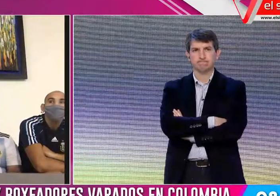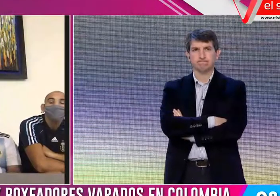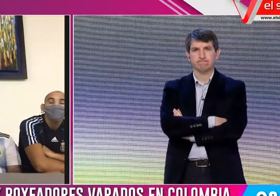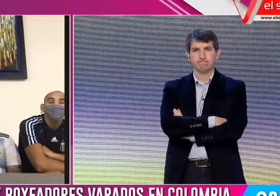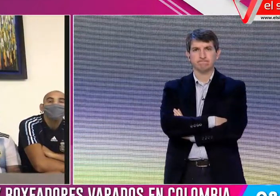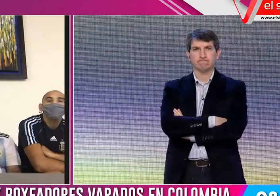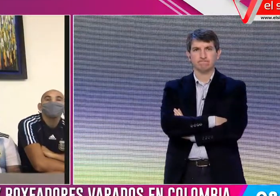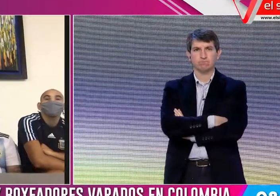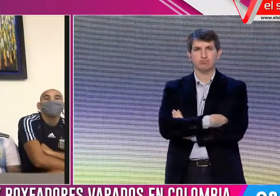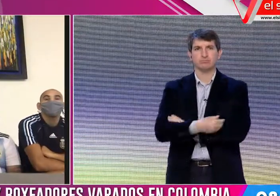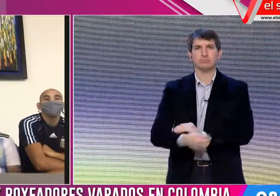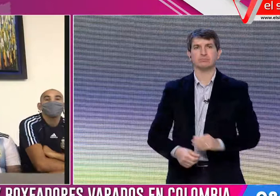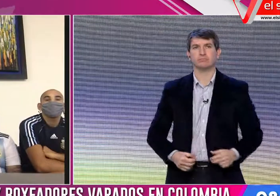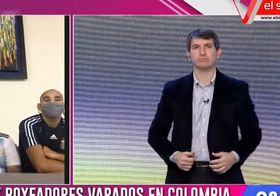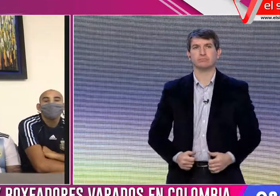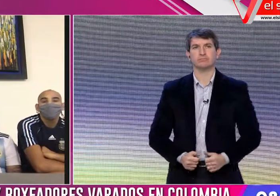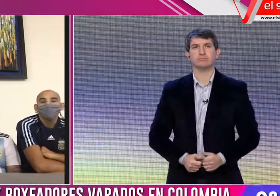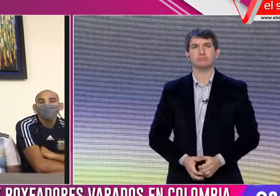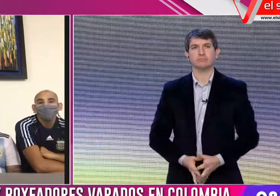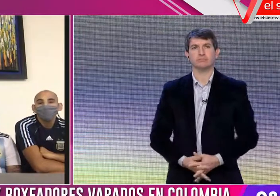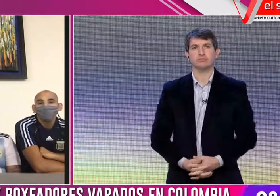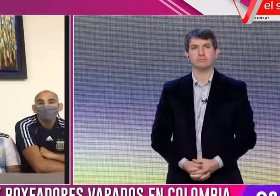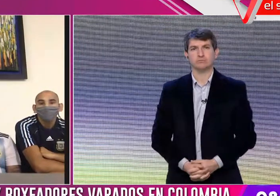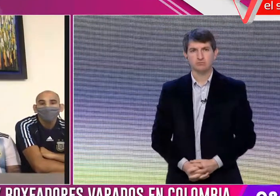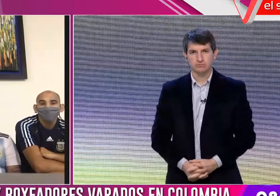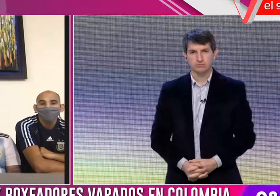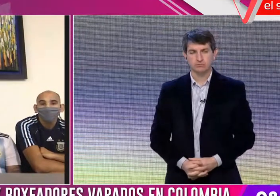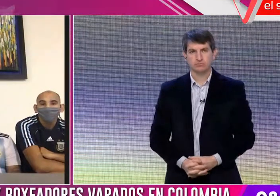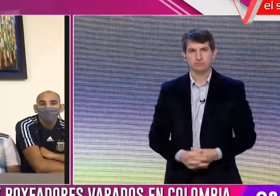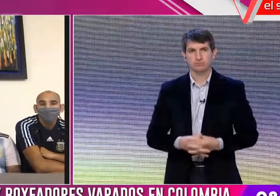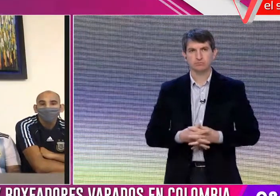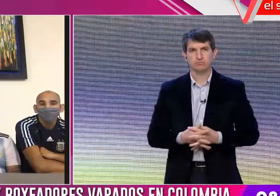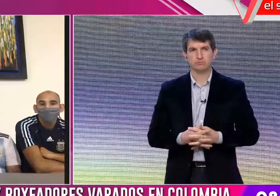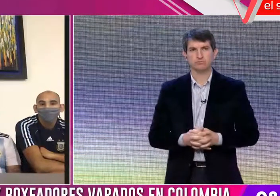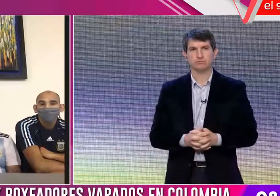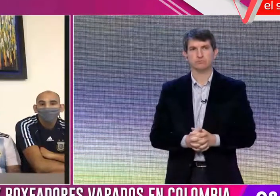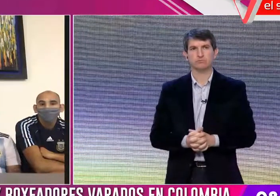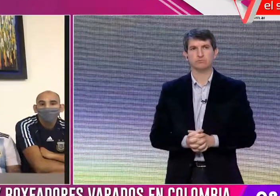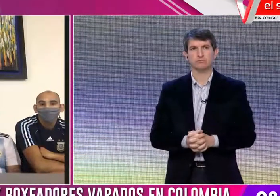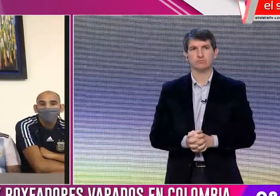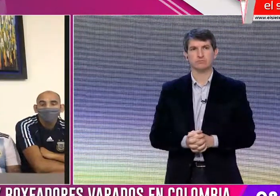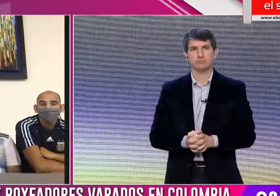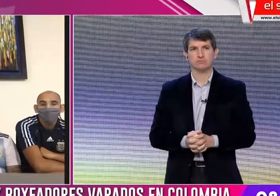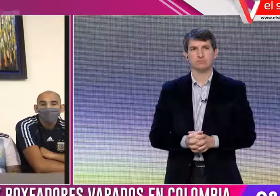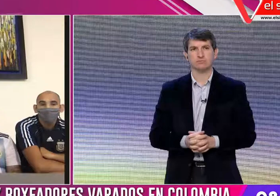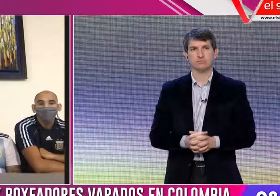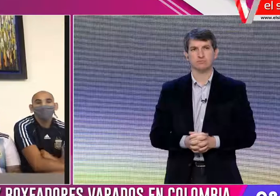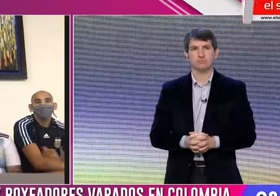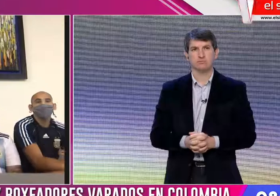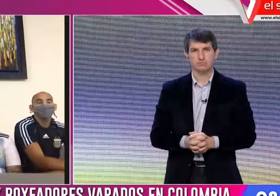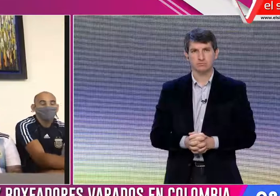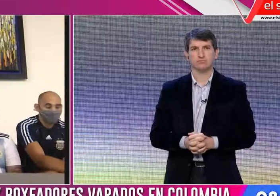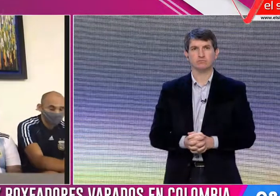que preocupados, contentos por un lado por el debut, que la pelea quedó